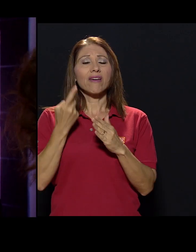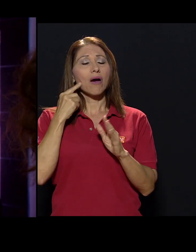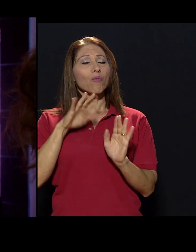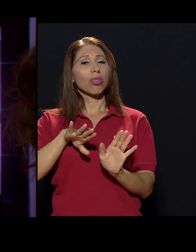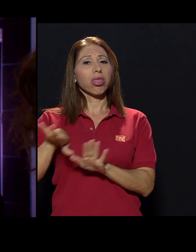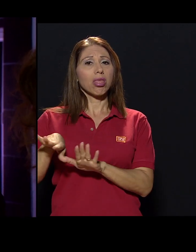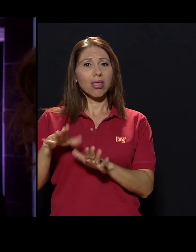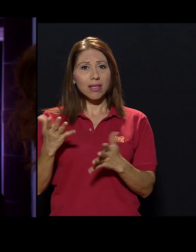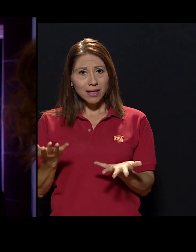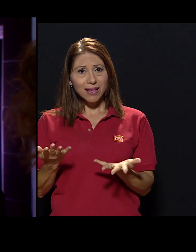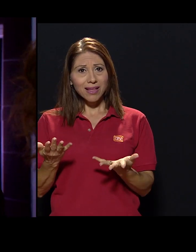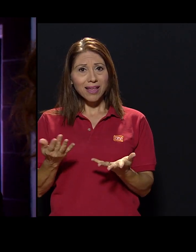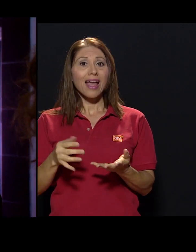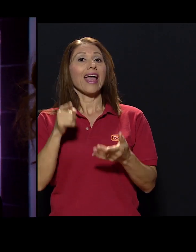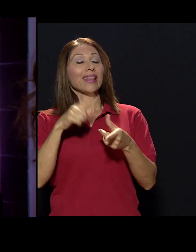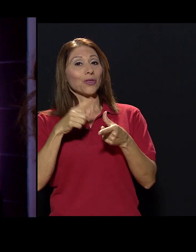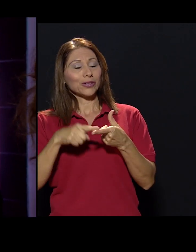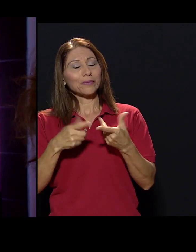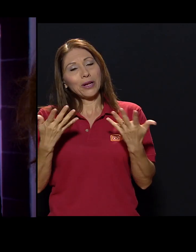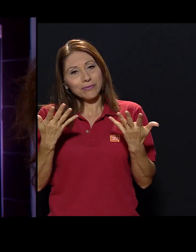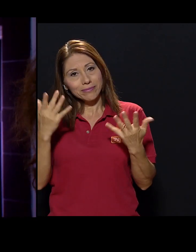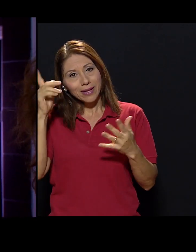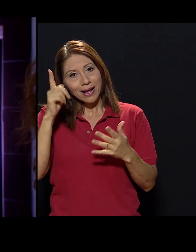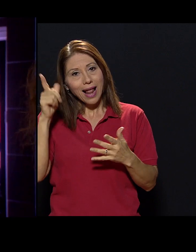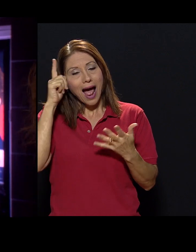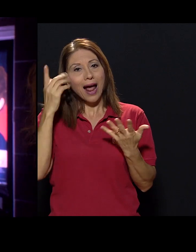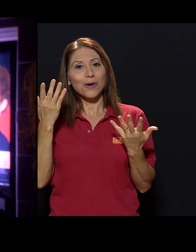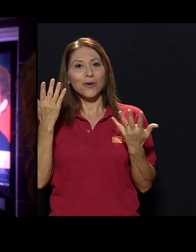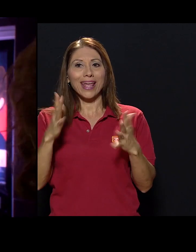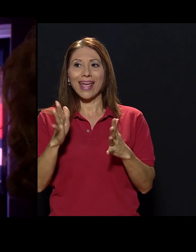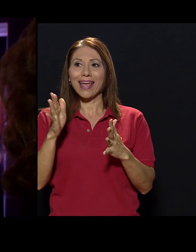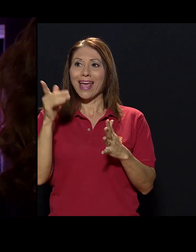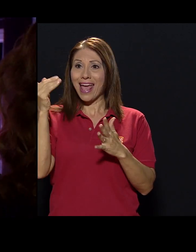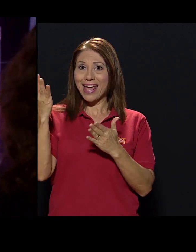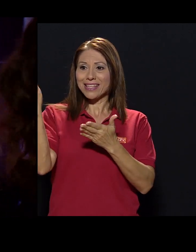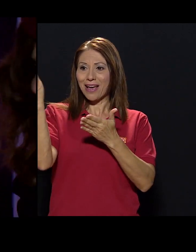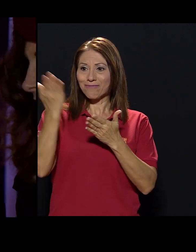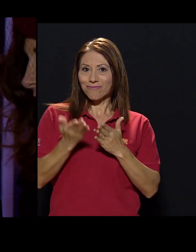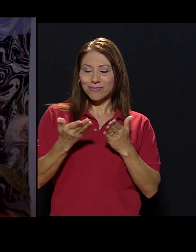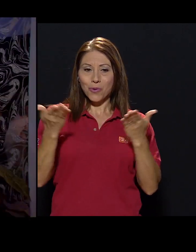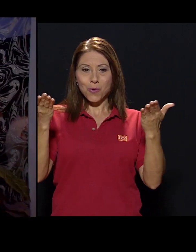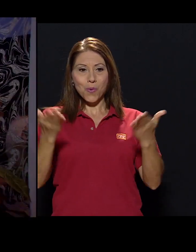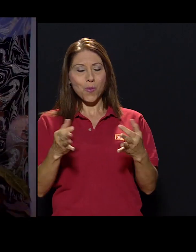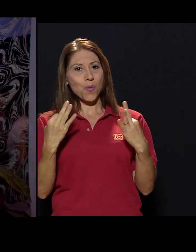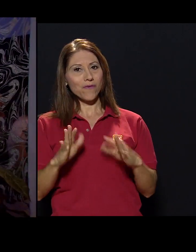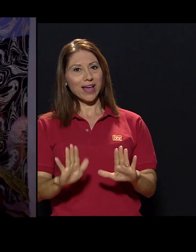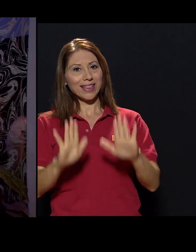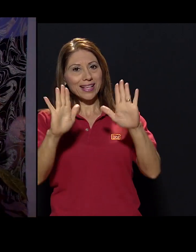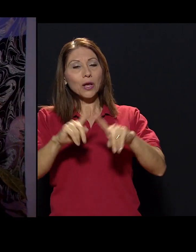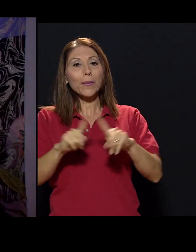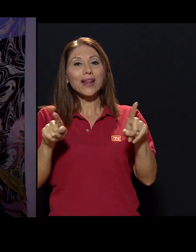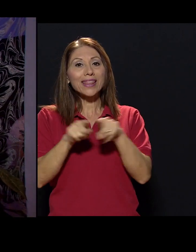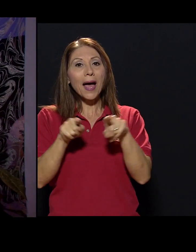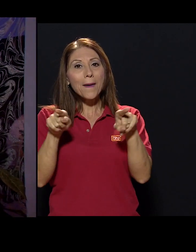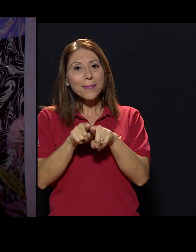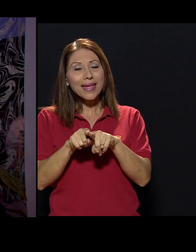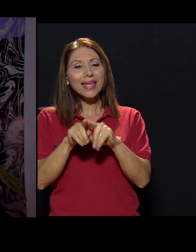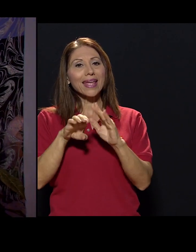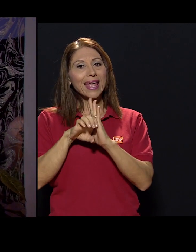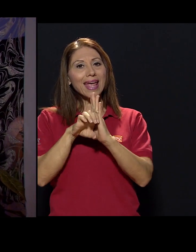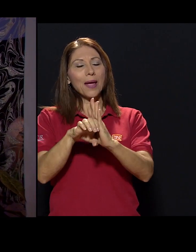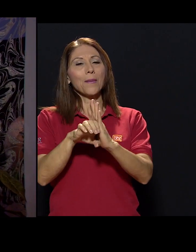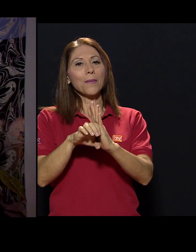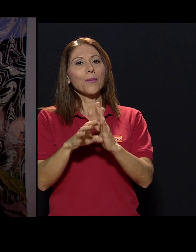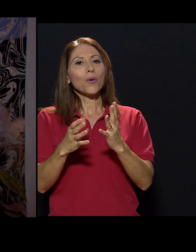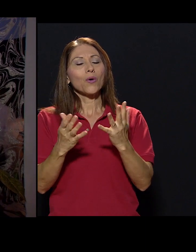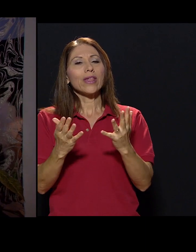años Ya somos desechables Más o menos Entonces también En ese sentido Repito Claro que en la imagen Es fantástica Que